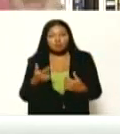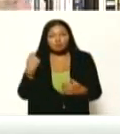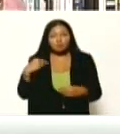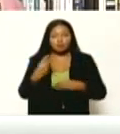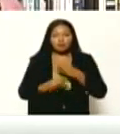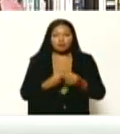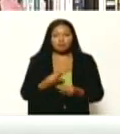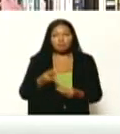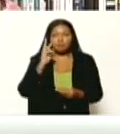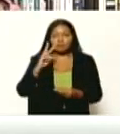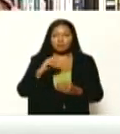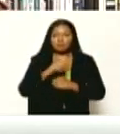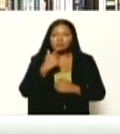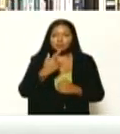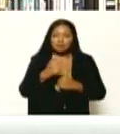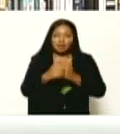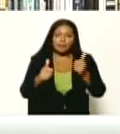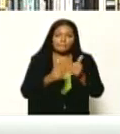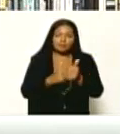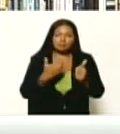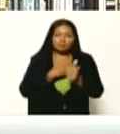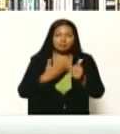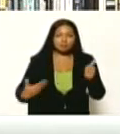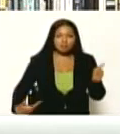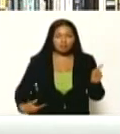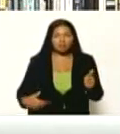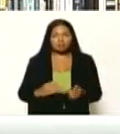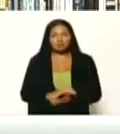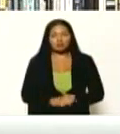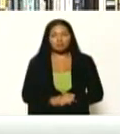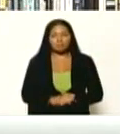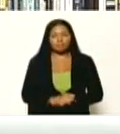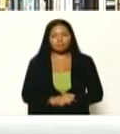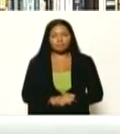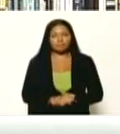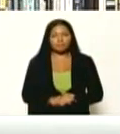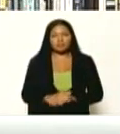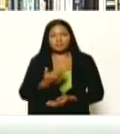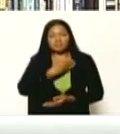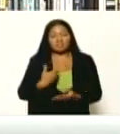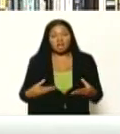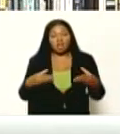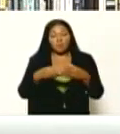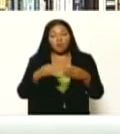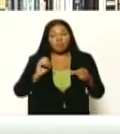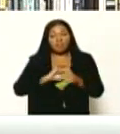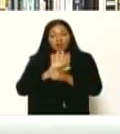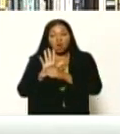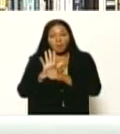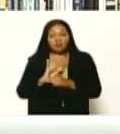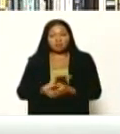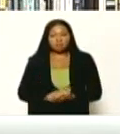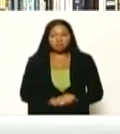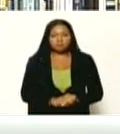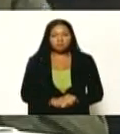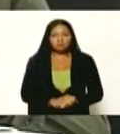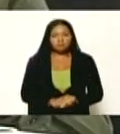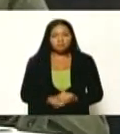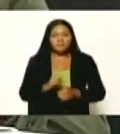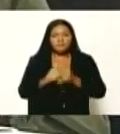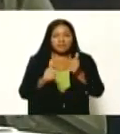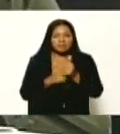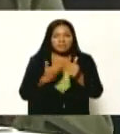Vamos a ver qué dice la vicepresidenta ejecutiva, fíjense, presidenta de la Comisión del COVID. ¿Qué datos nos trae, presidenta, vicepresidenta?